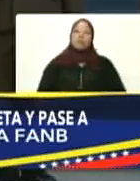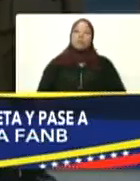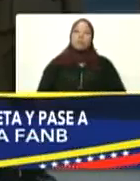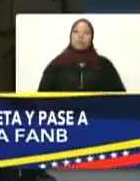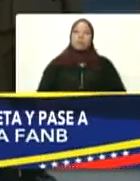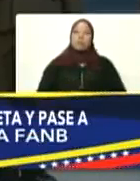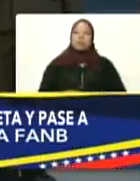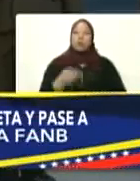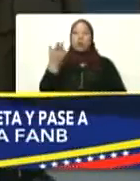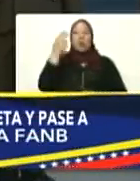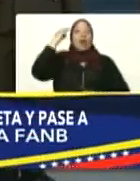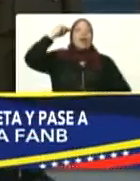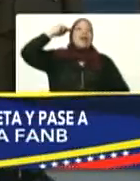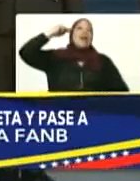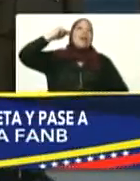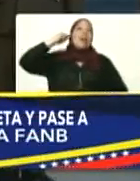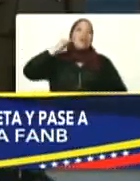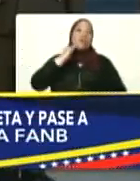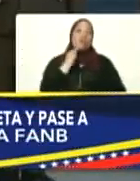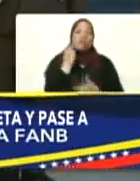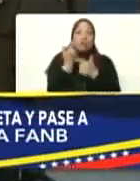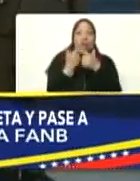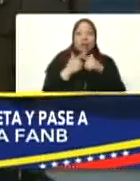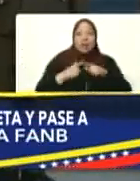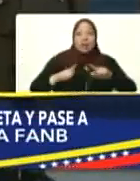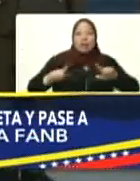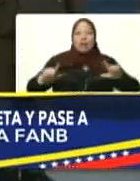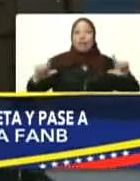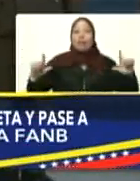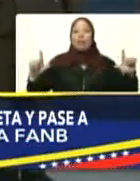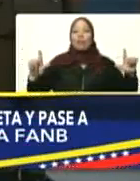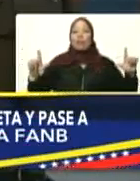delante de nuestro libertador Simón Bolívar,